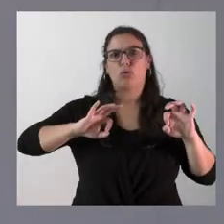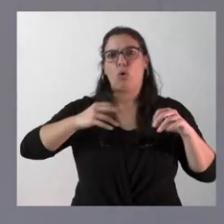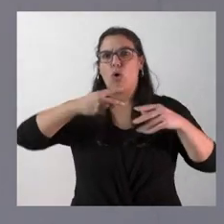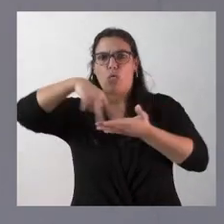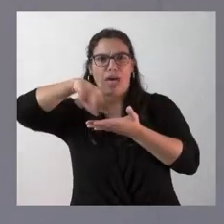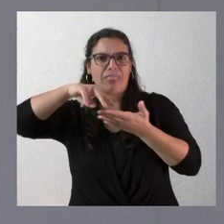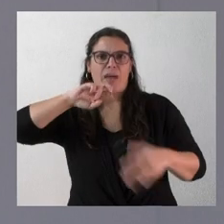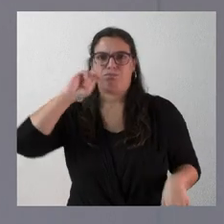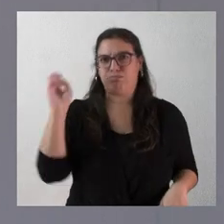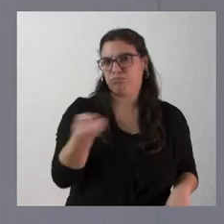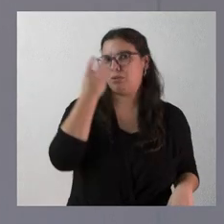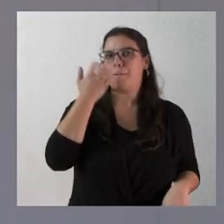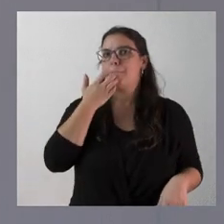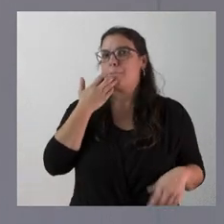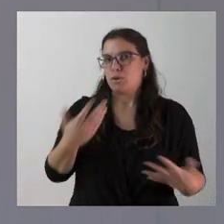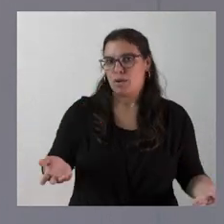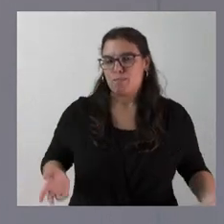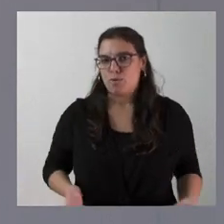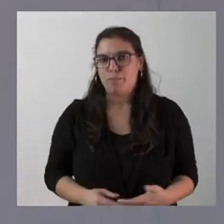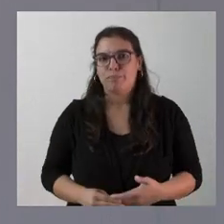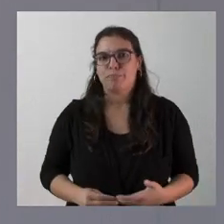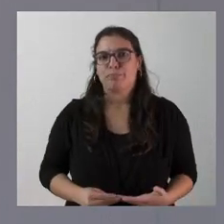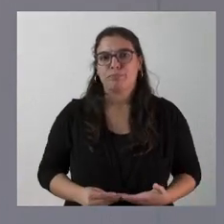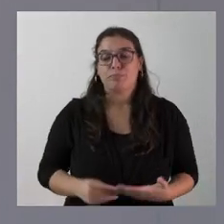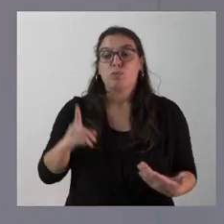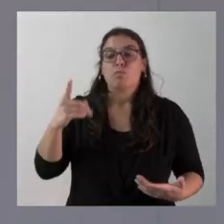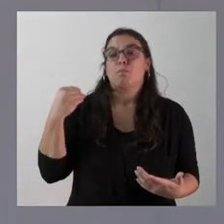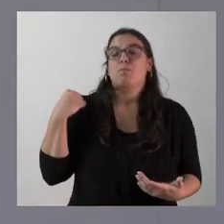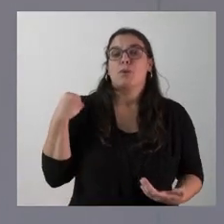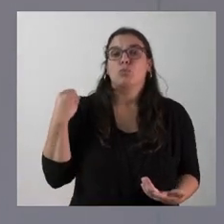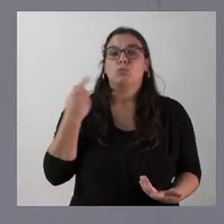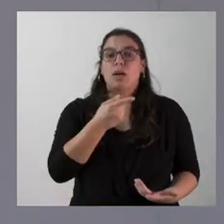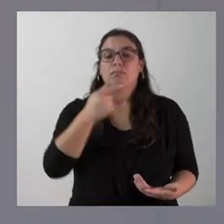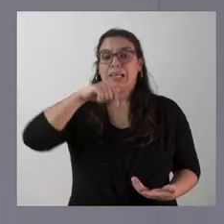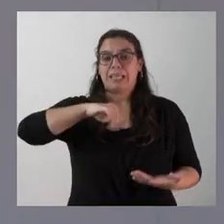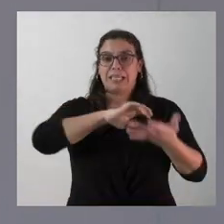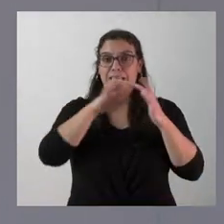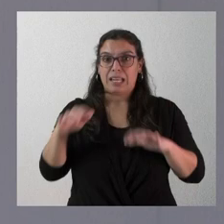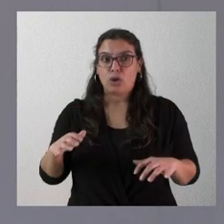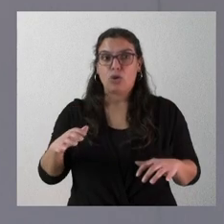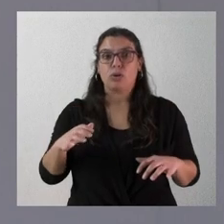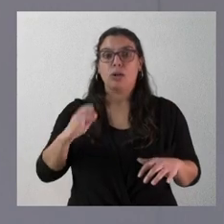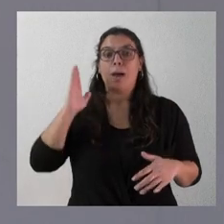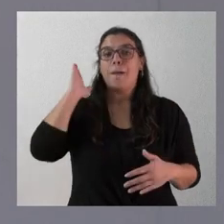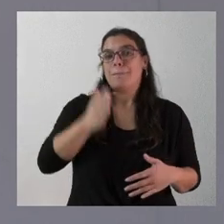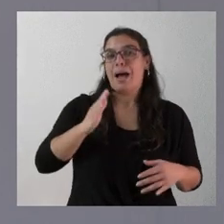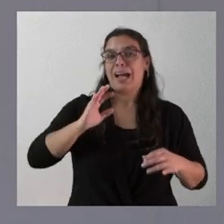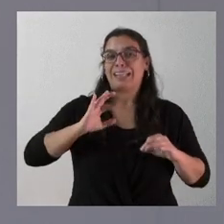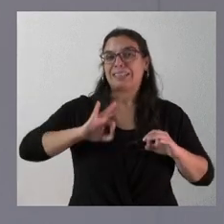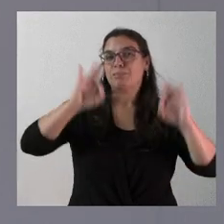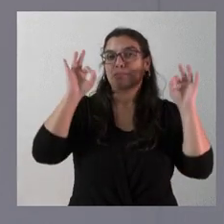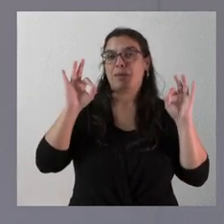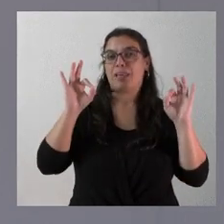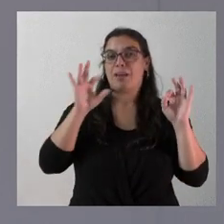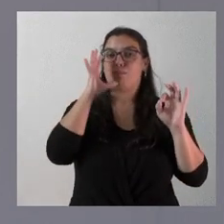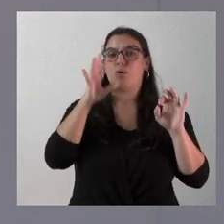danza y me planteé la otra pregunta que por qué en Castilla y león somos castigados especialmente por esta